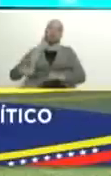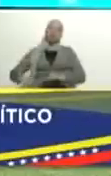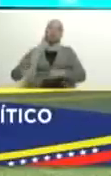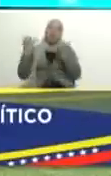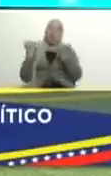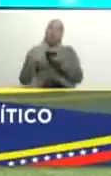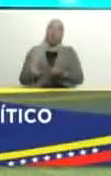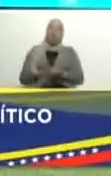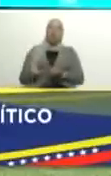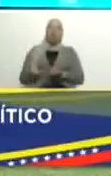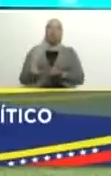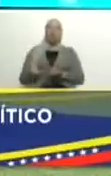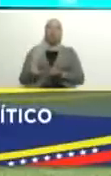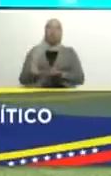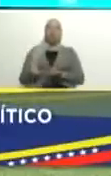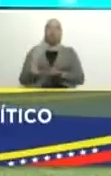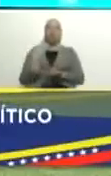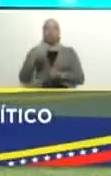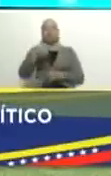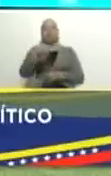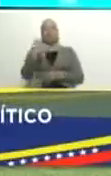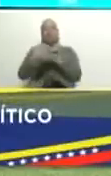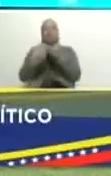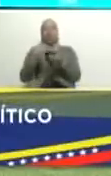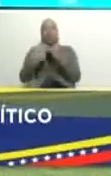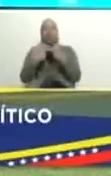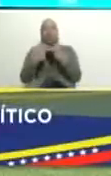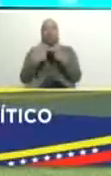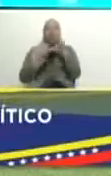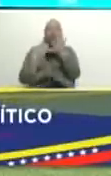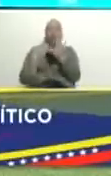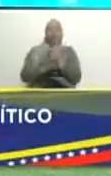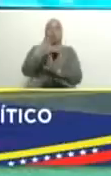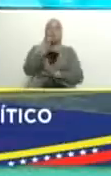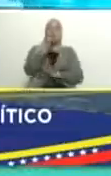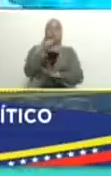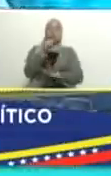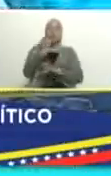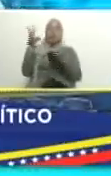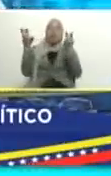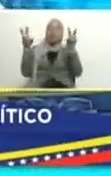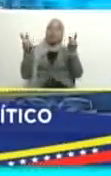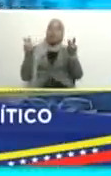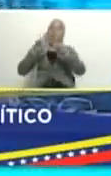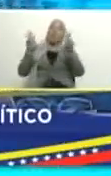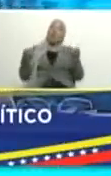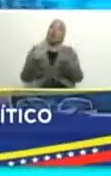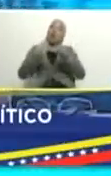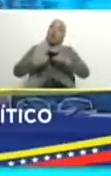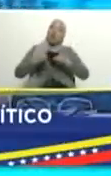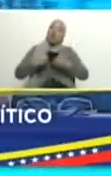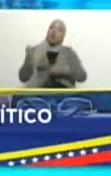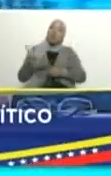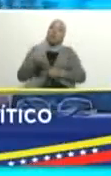contemporáneo. Y por eso he hecho este esfuerzo de recoger la nueva etapa que está viviendo